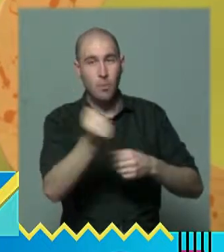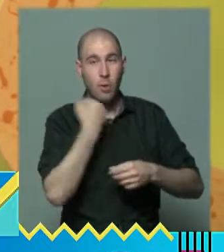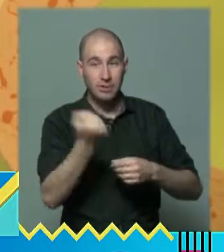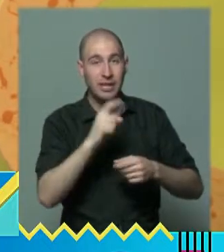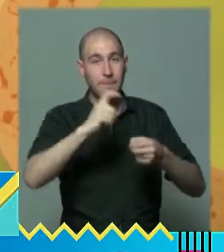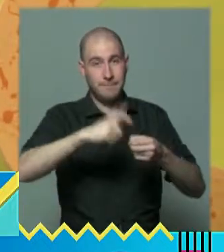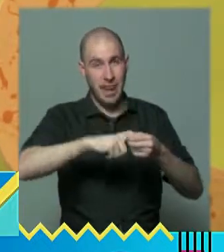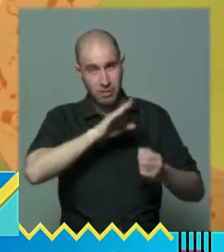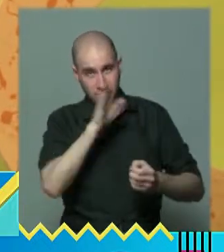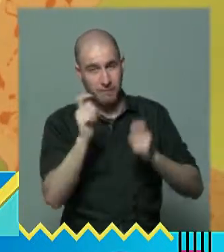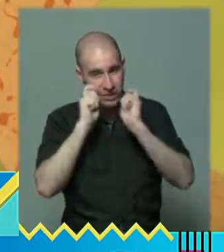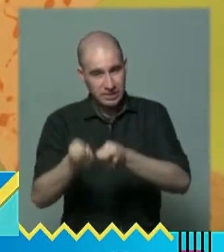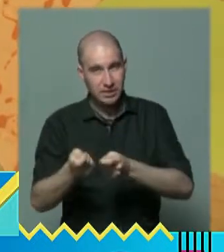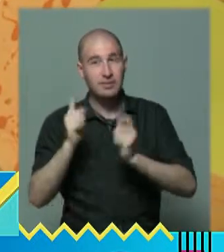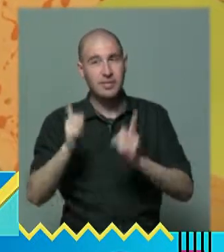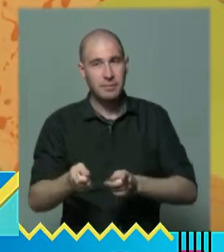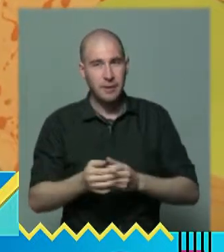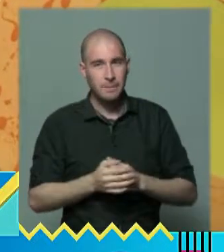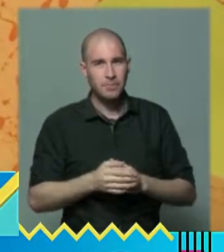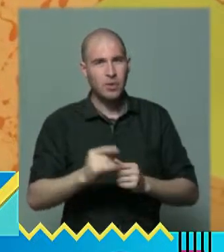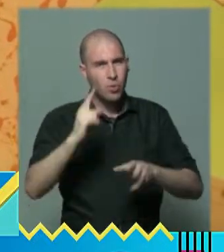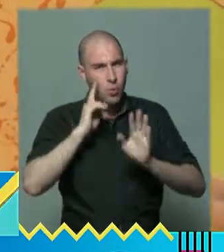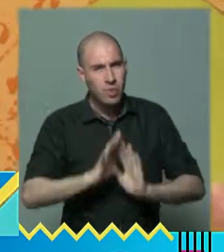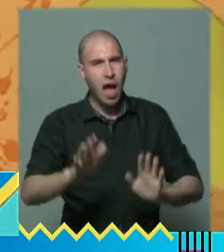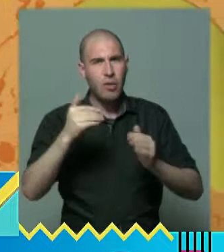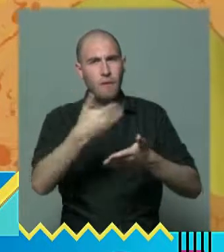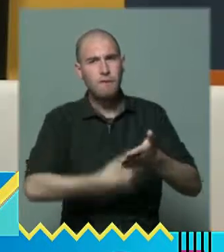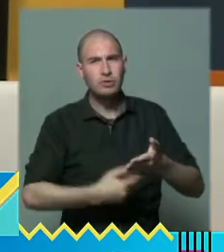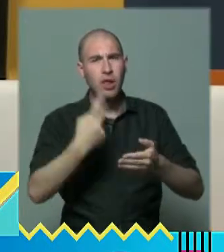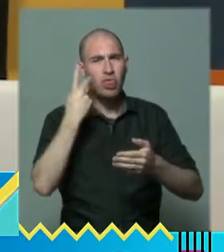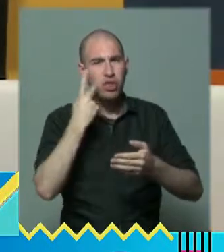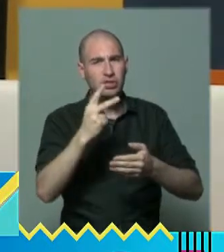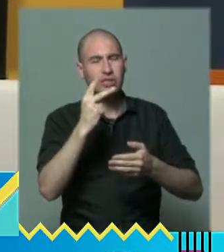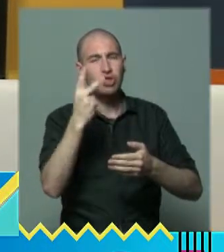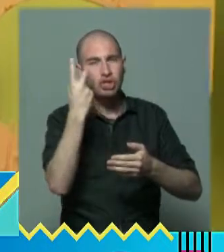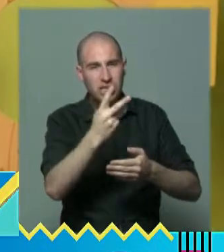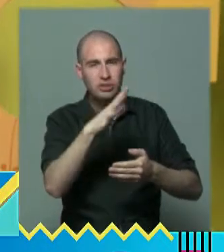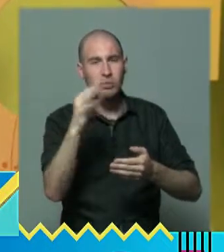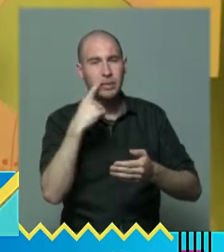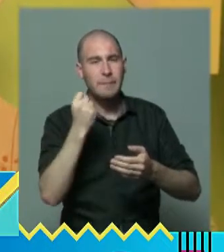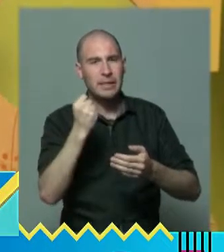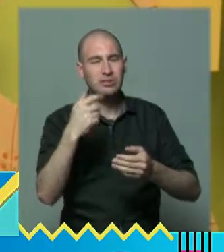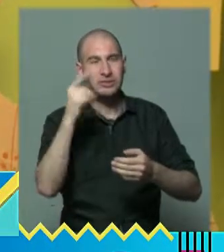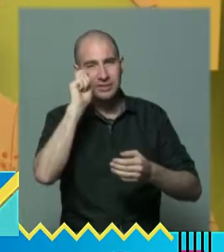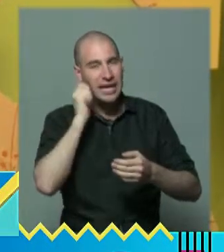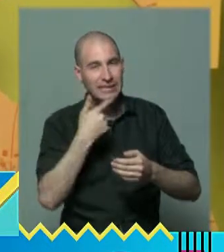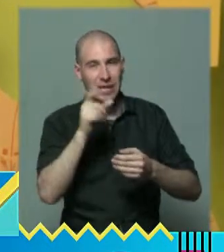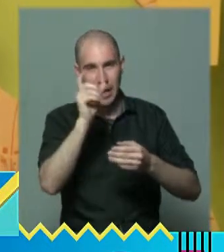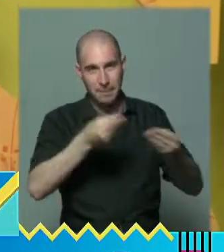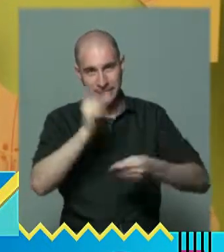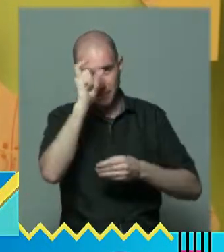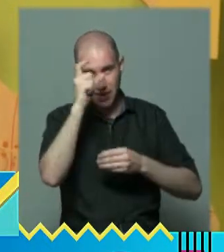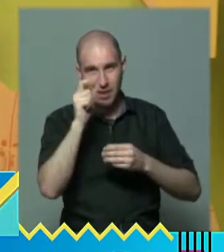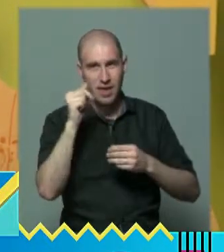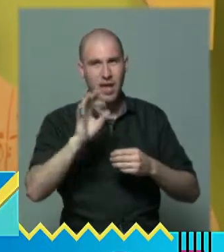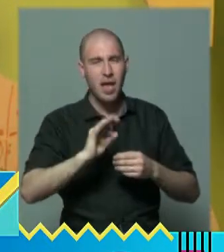de Malargüe. También alertado porque le había dado una factura de 250.000 pesos de gas. Una minera, una empresa grande.